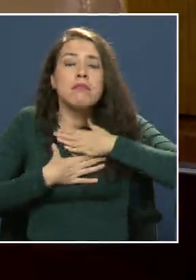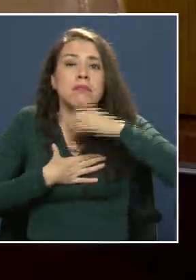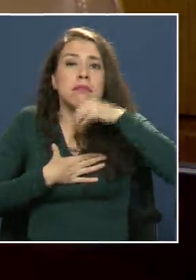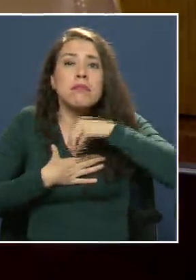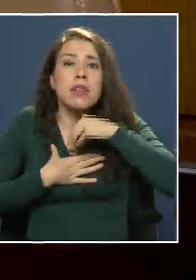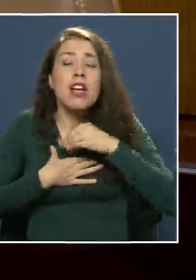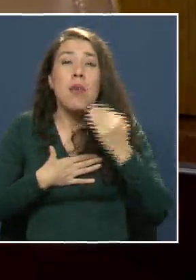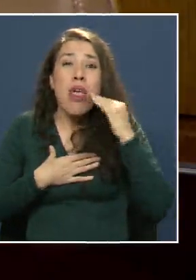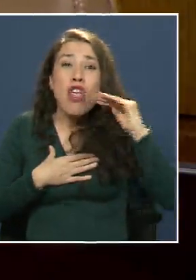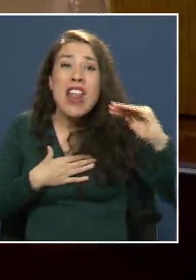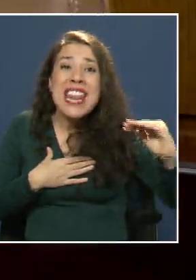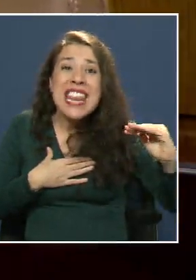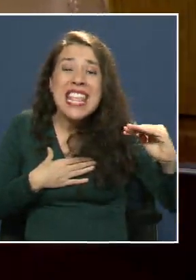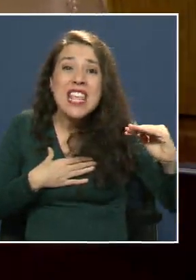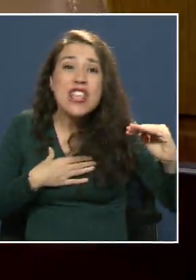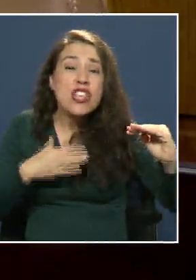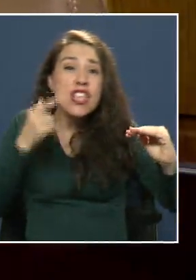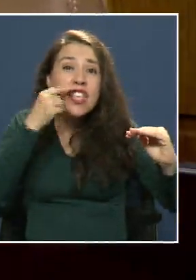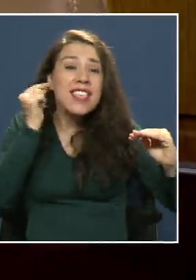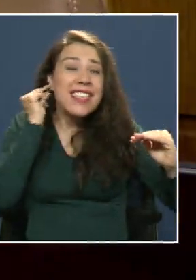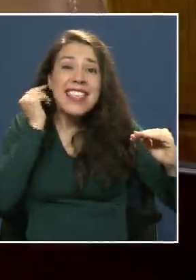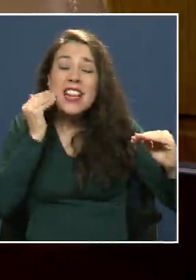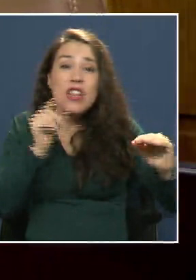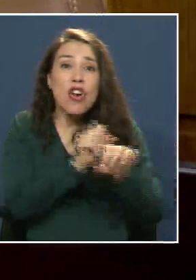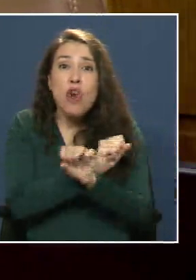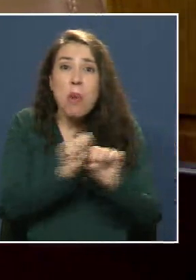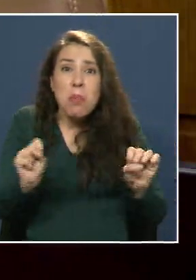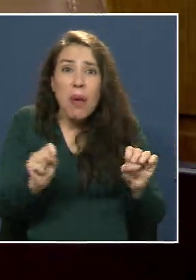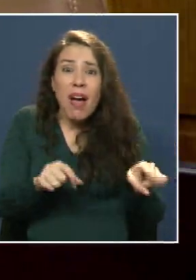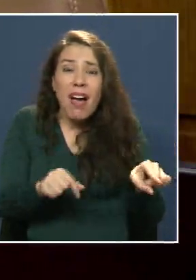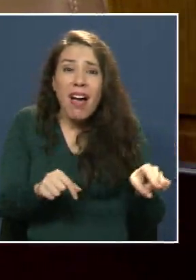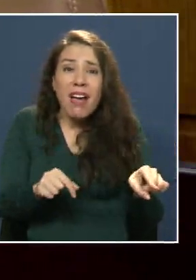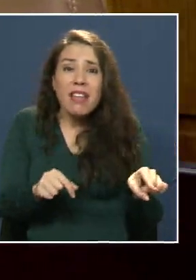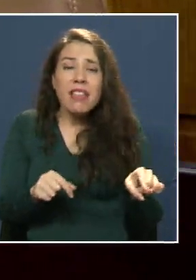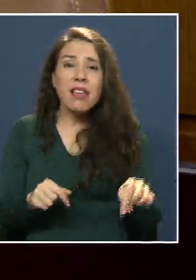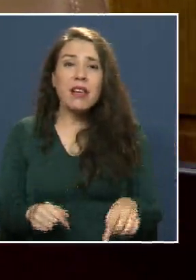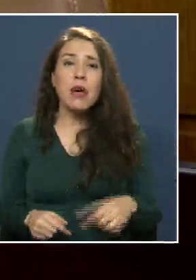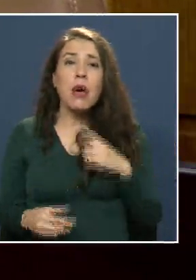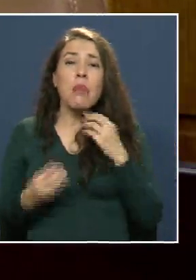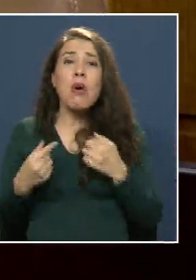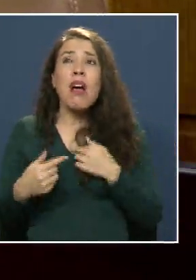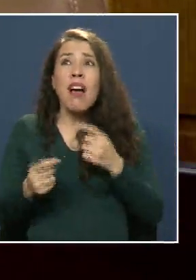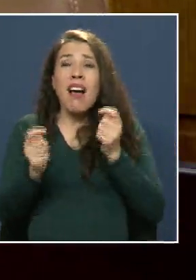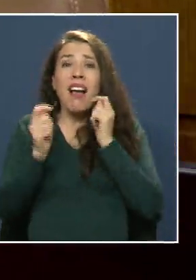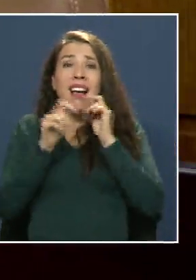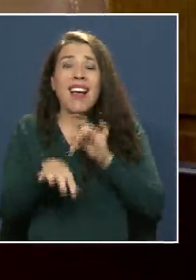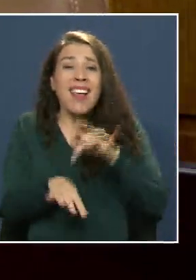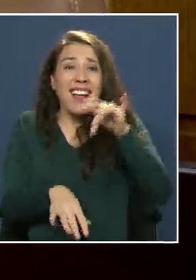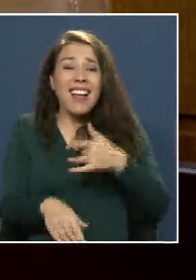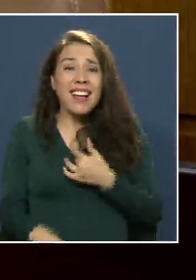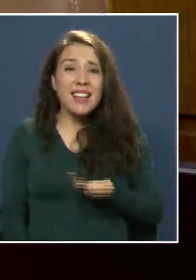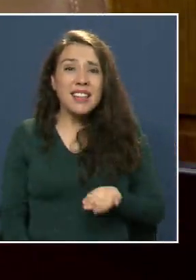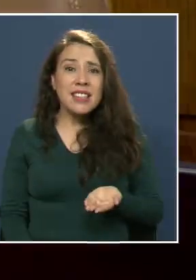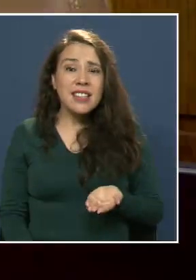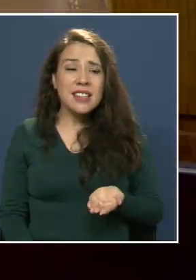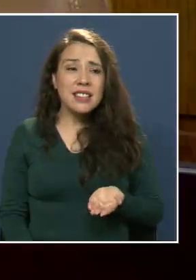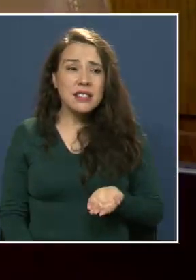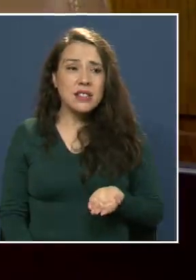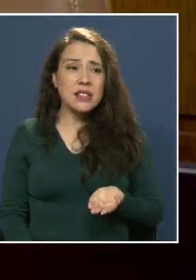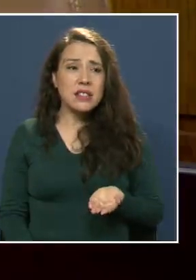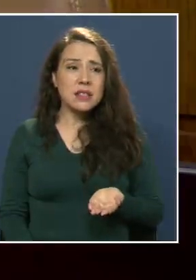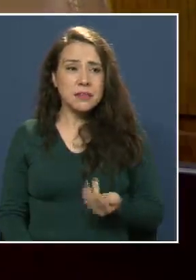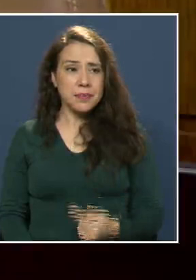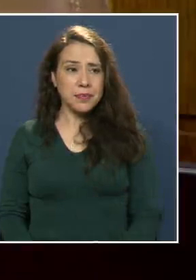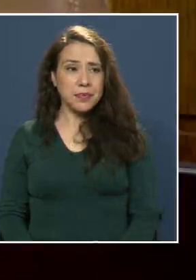se trata de un niño o una niña que en su condición de vulnerabilidad, que